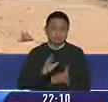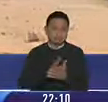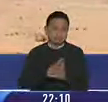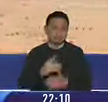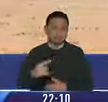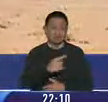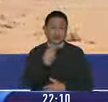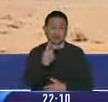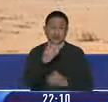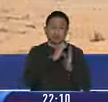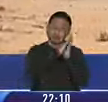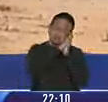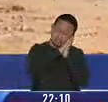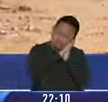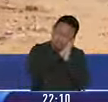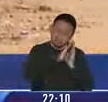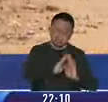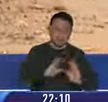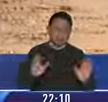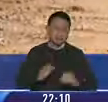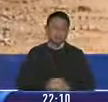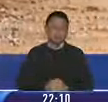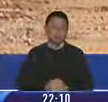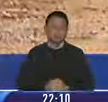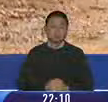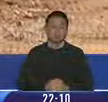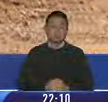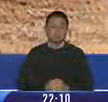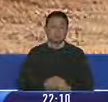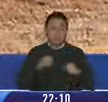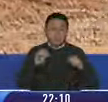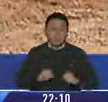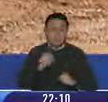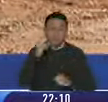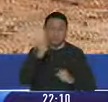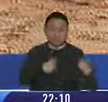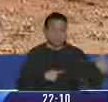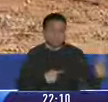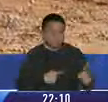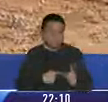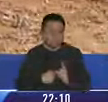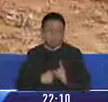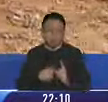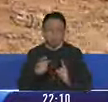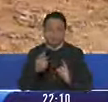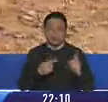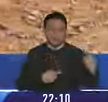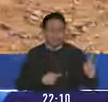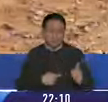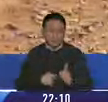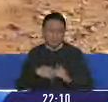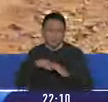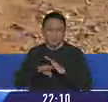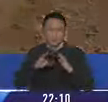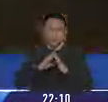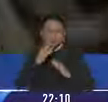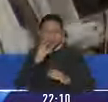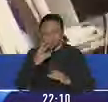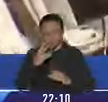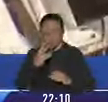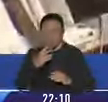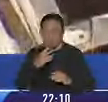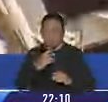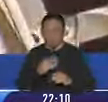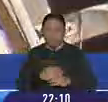de que las infantes dormían sobre sus camas. Fue cuestión de pocos minutos, no demoró tanto y cuando retornó,